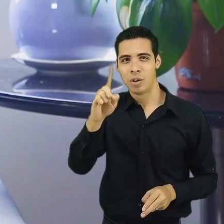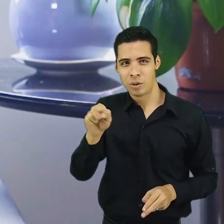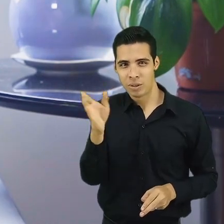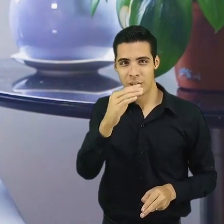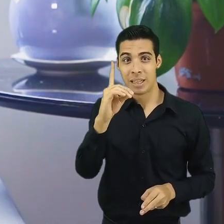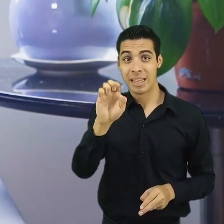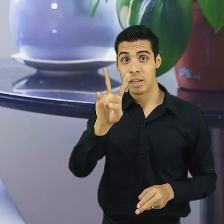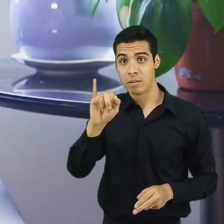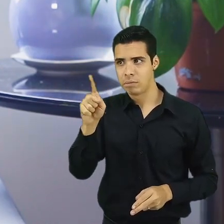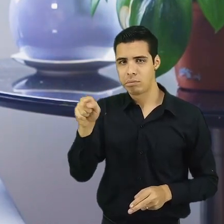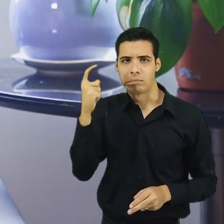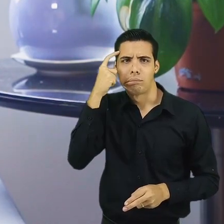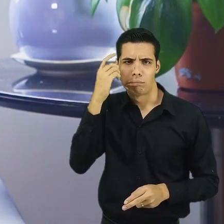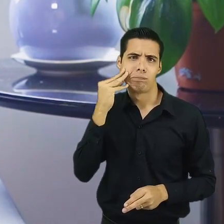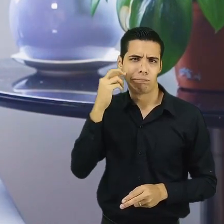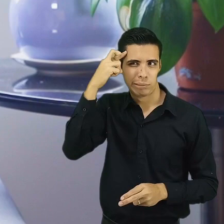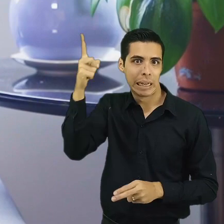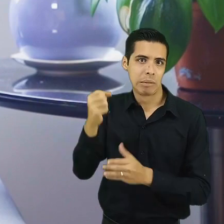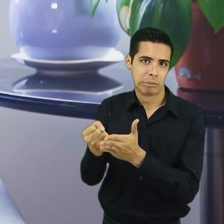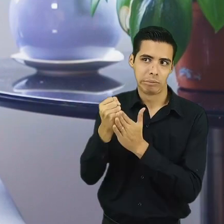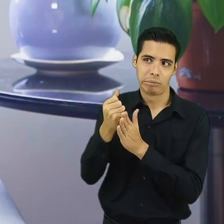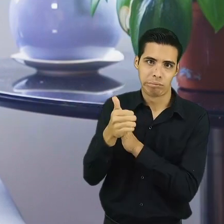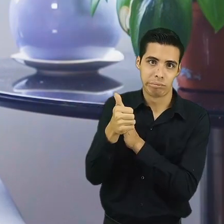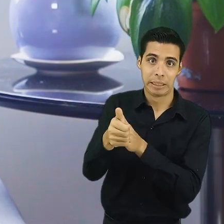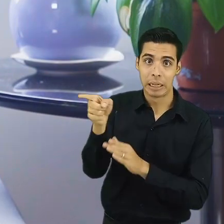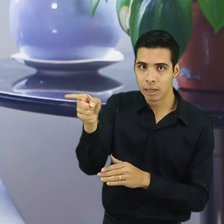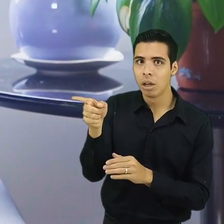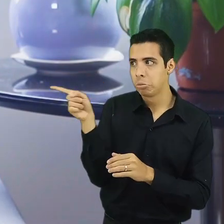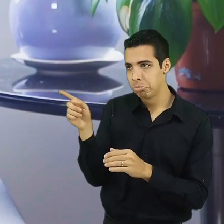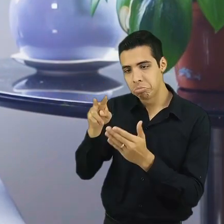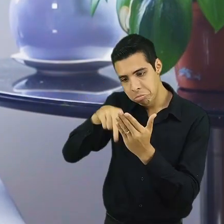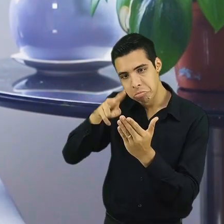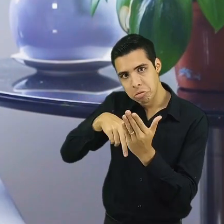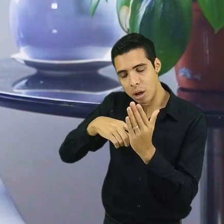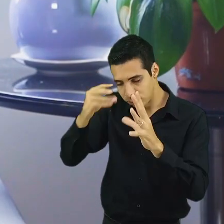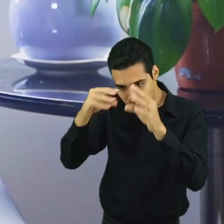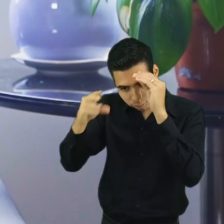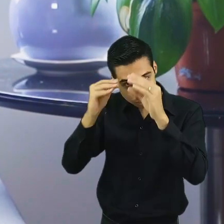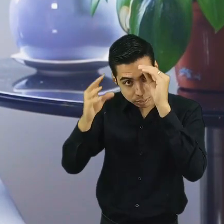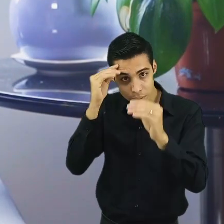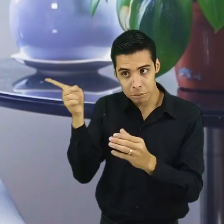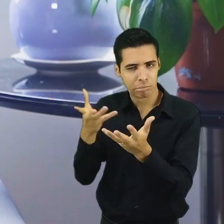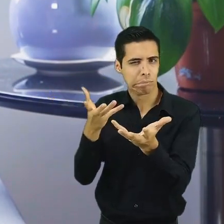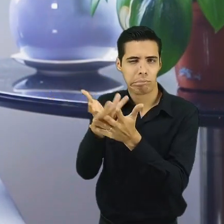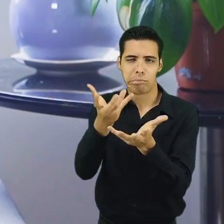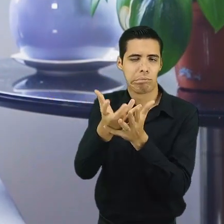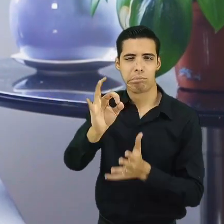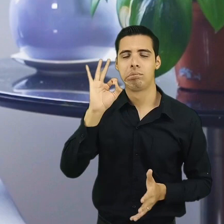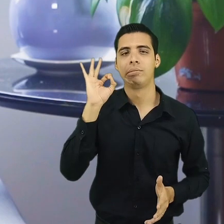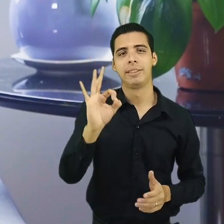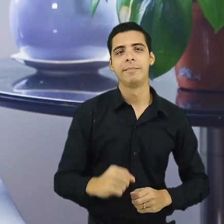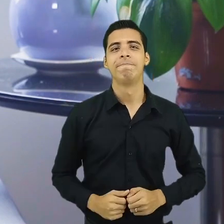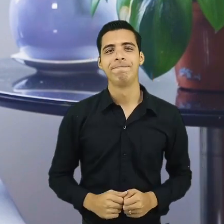ejercicios, proyecciones y números para que uno pueda aterrizarlo y hacer sus propias cuentas antes de invertir en cualquier propiedad. Así que